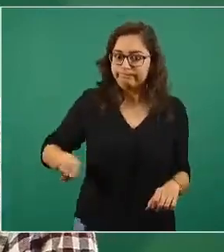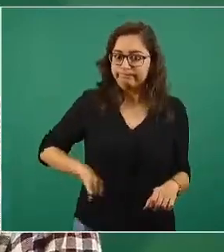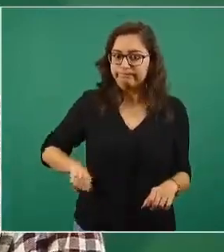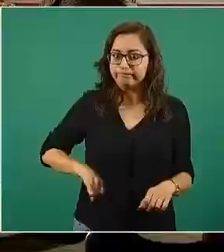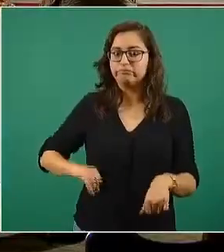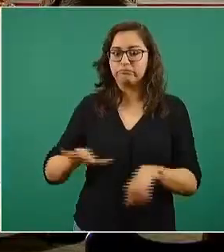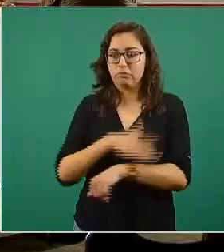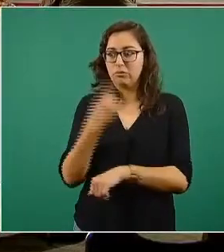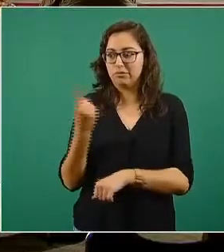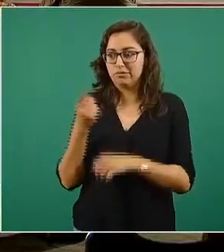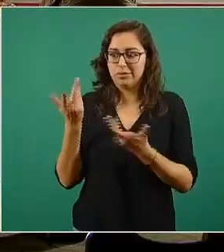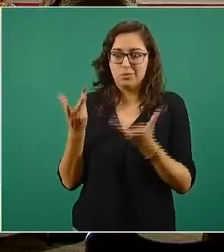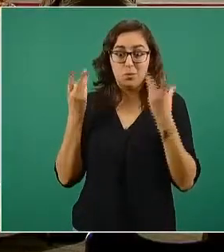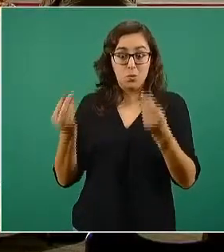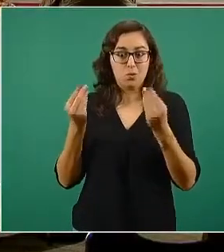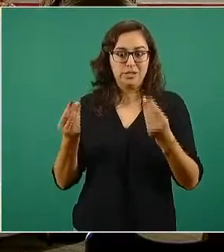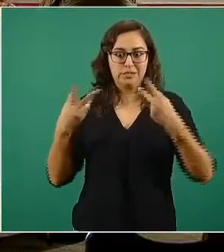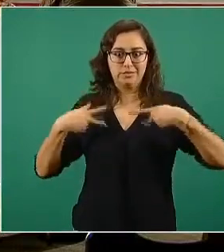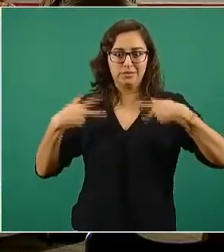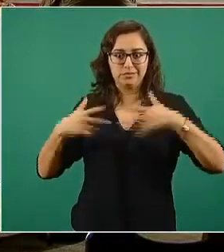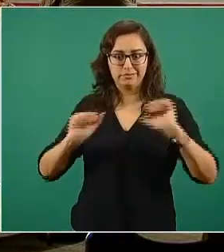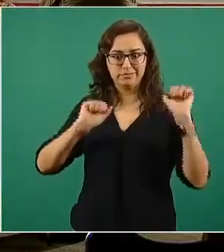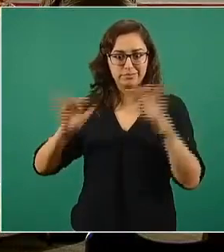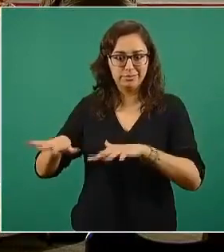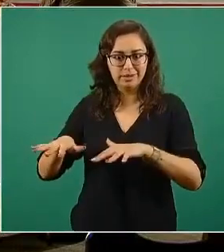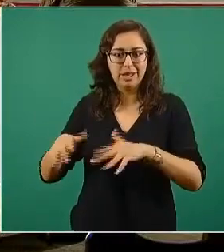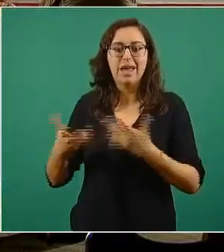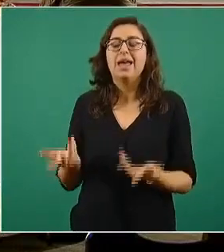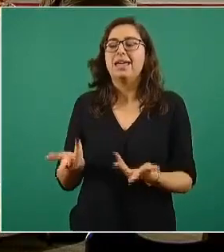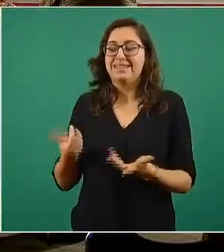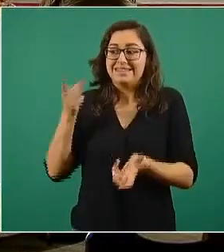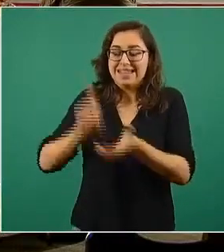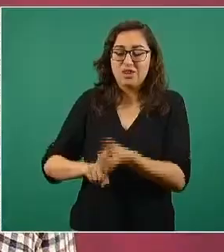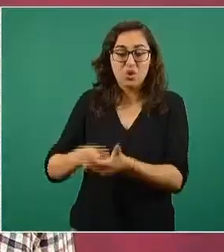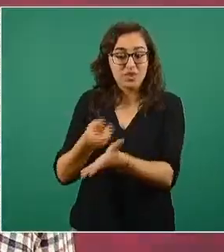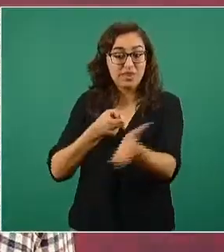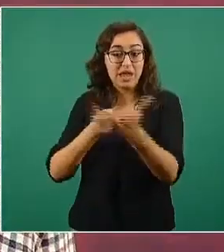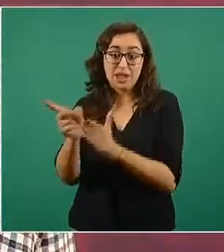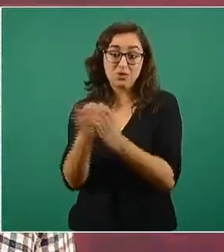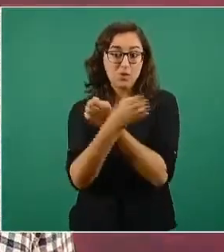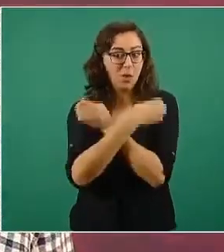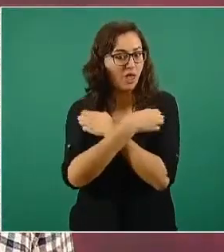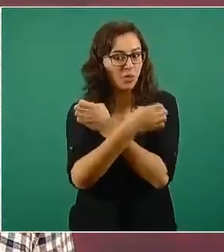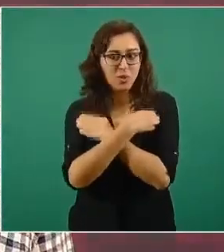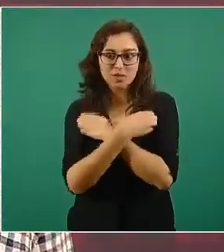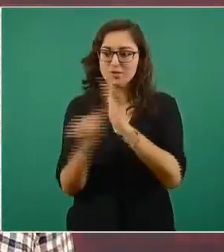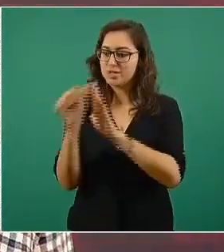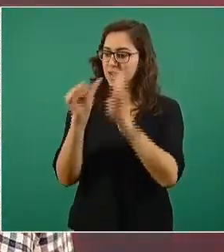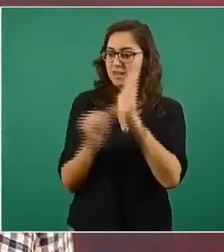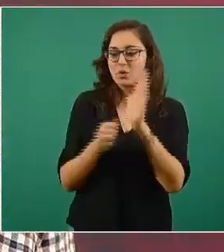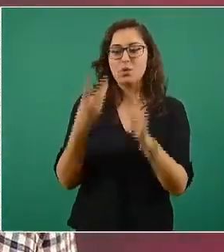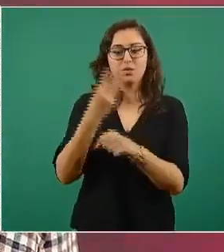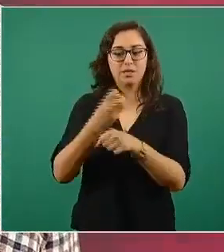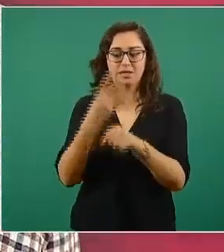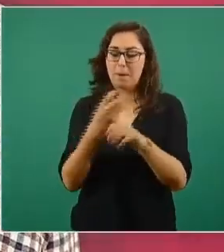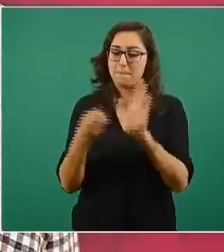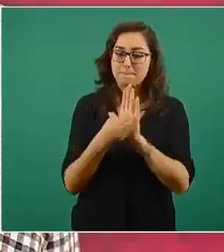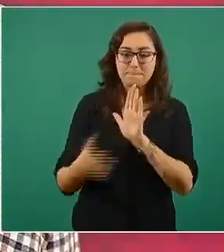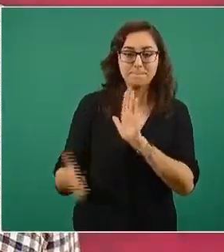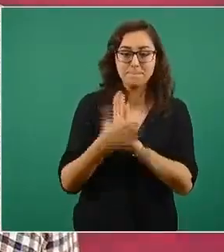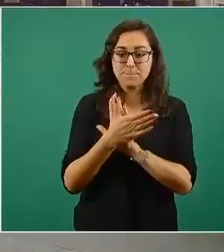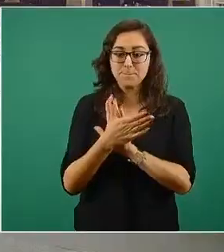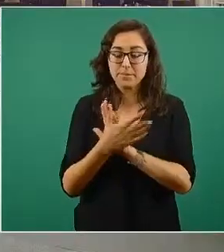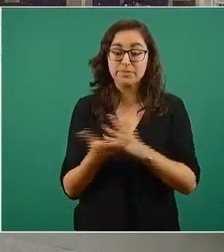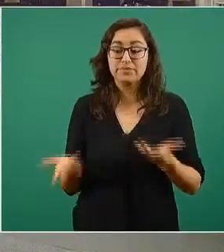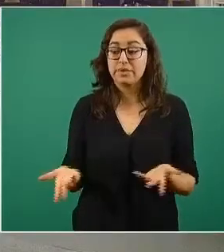pero además porque representa un derecho también fundamental consagrado en el artículo 3 de nuestra Constitución.